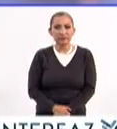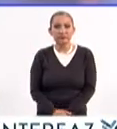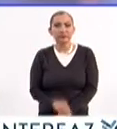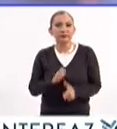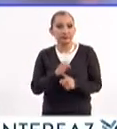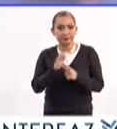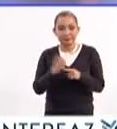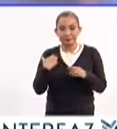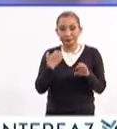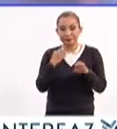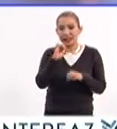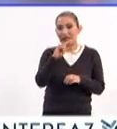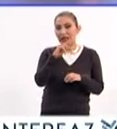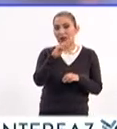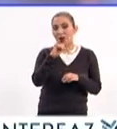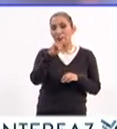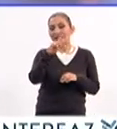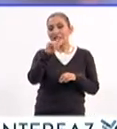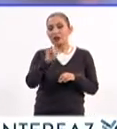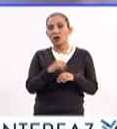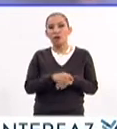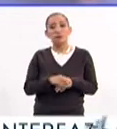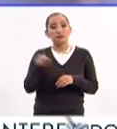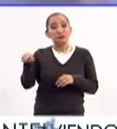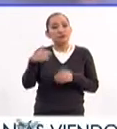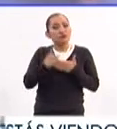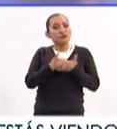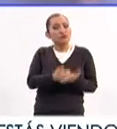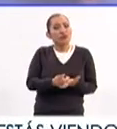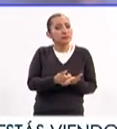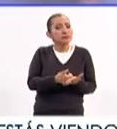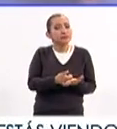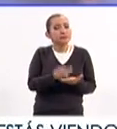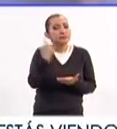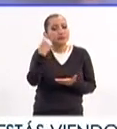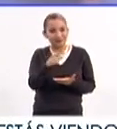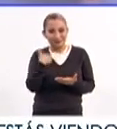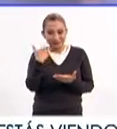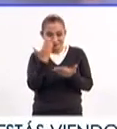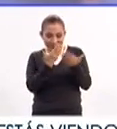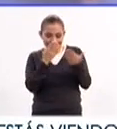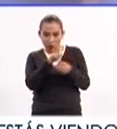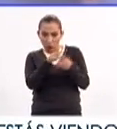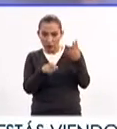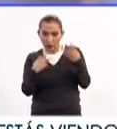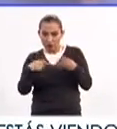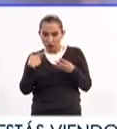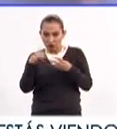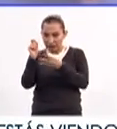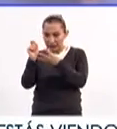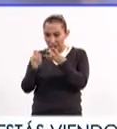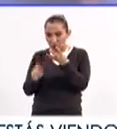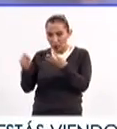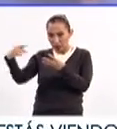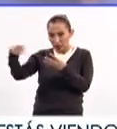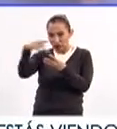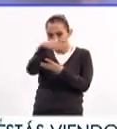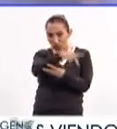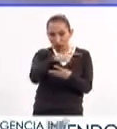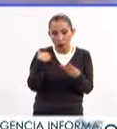El Estado Mestizo, de Joshua Lund, nos permite, a partir del estudio de cuatro escritores, tener una visión más